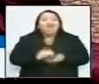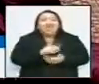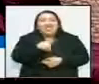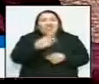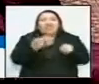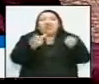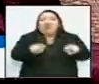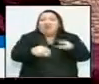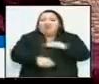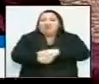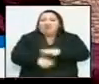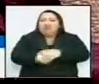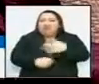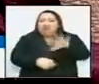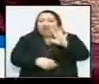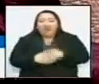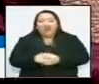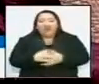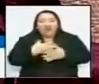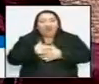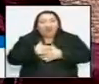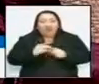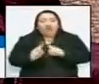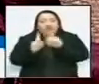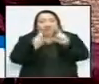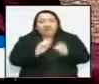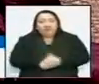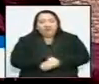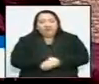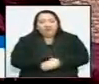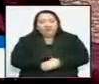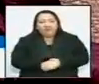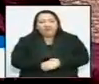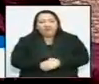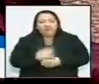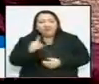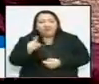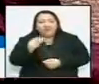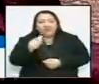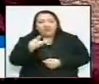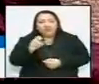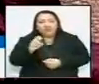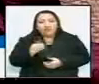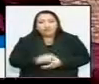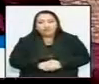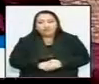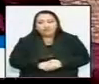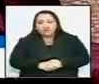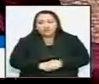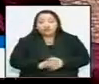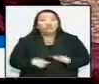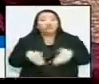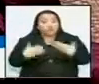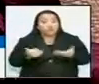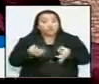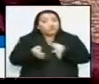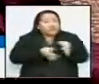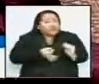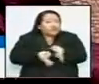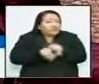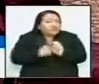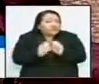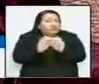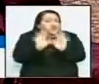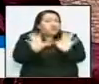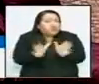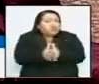corruptos. Mi interrogante es, señor Alarcón, ¿podemos precisar